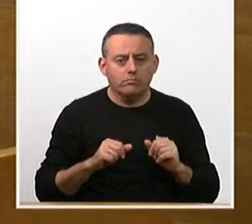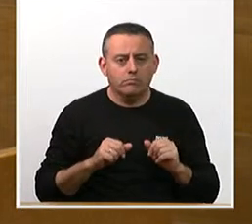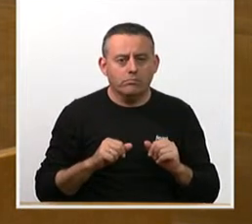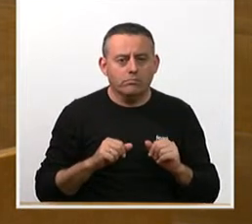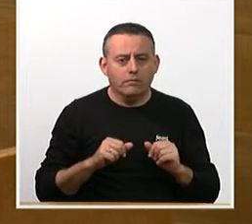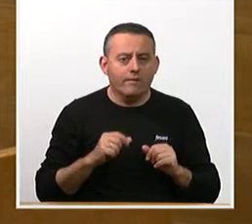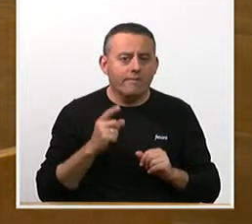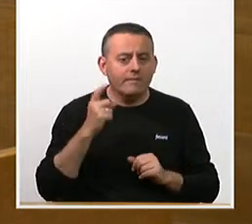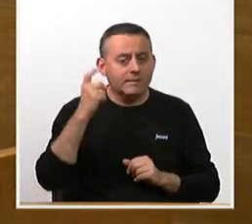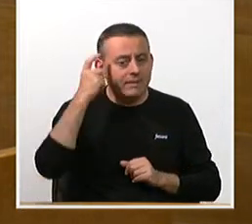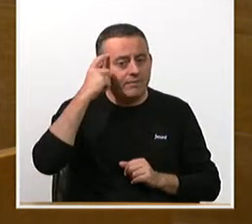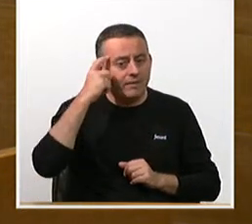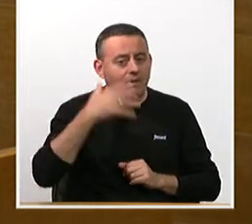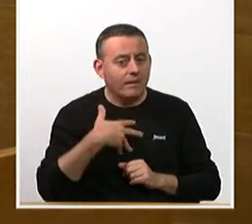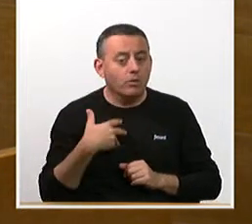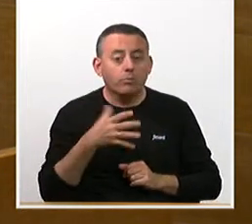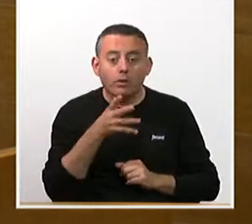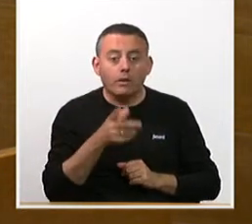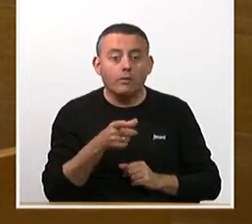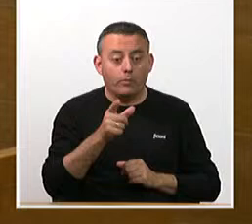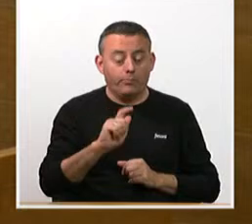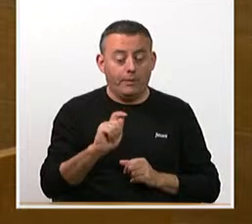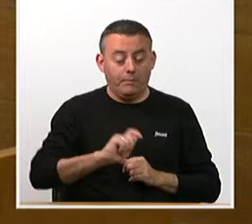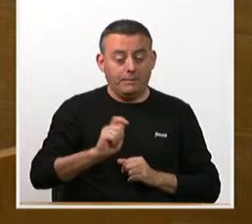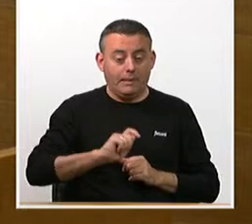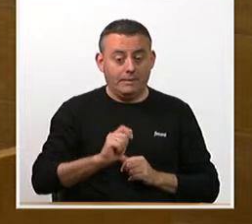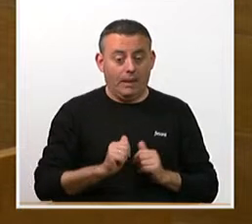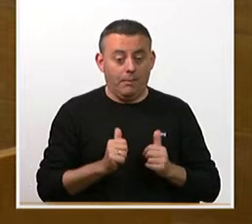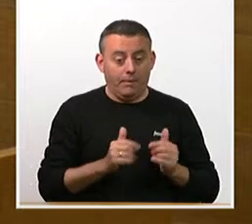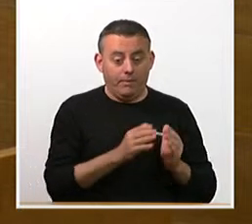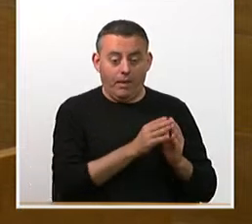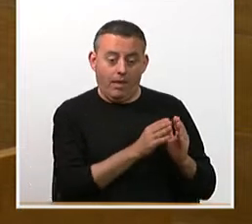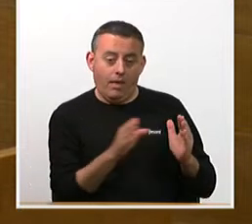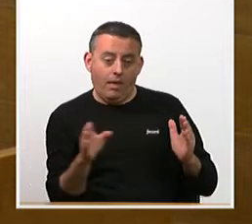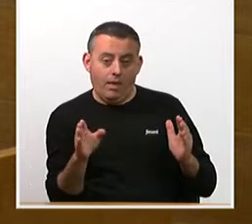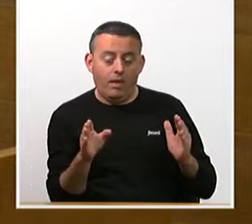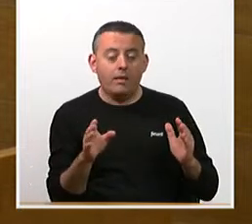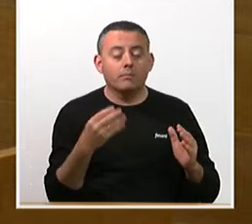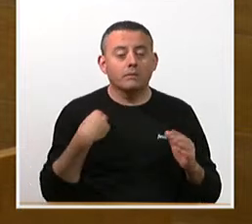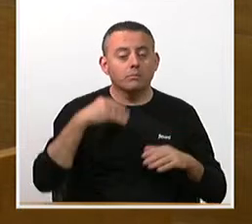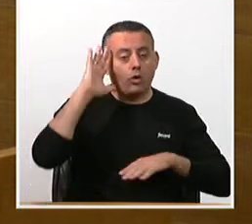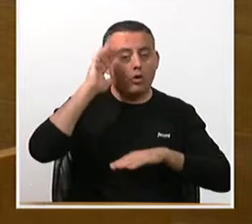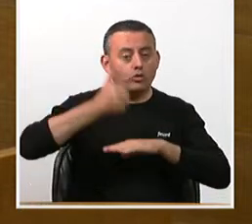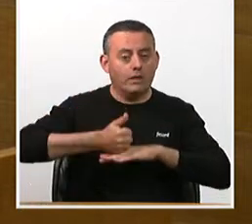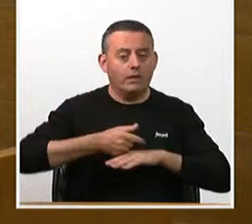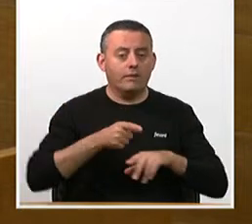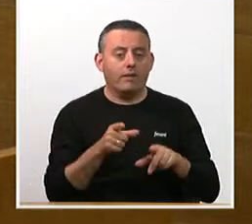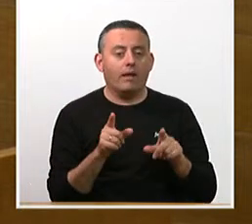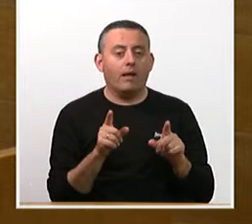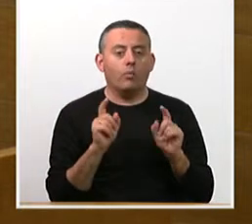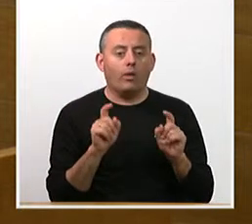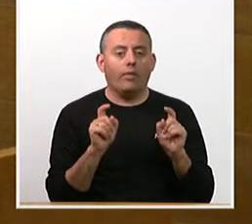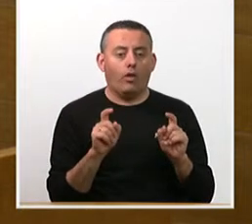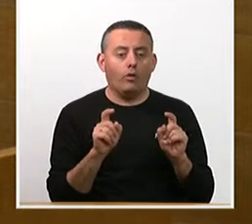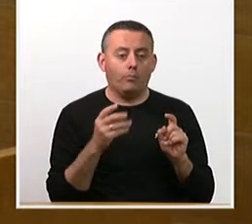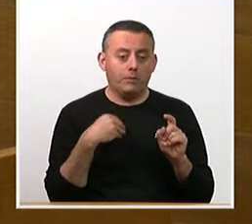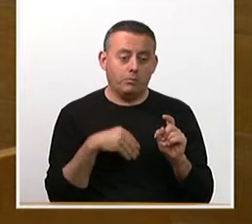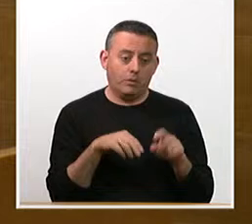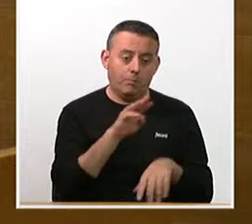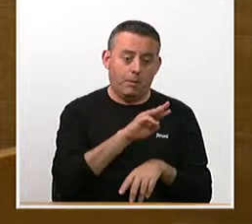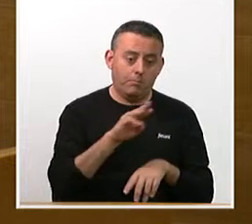Prim del cons de educ en PP vox señor